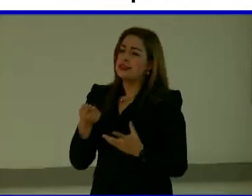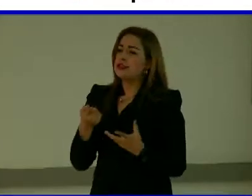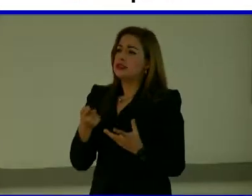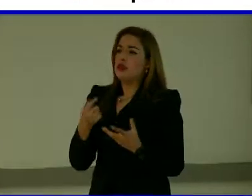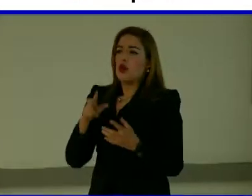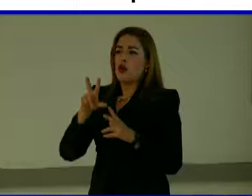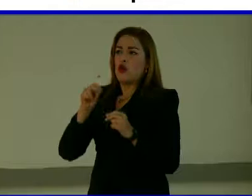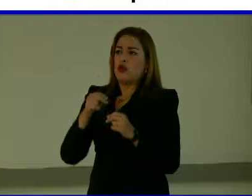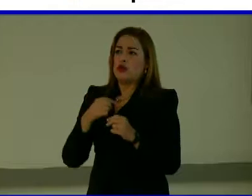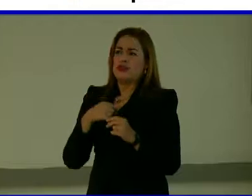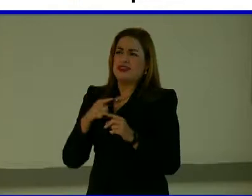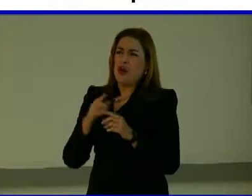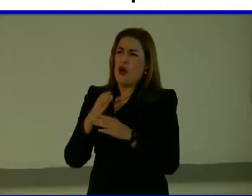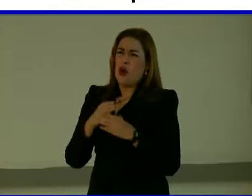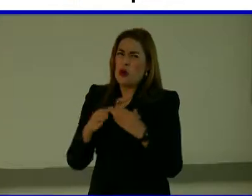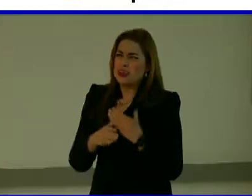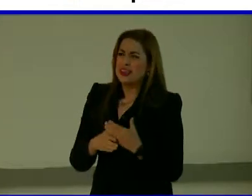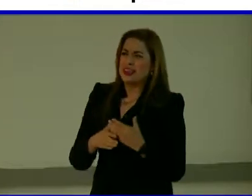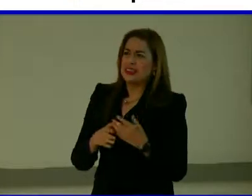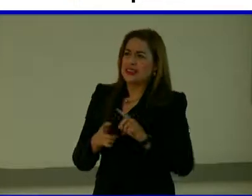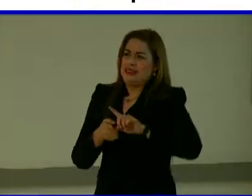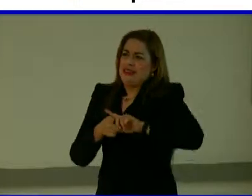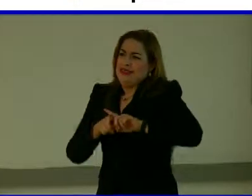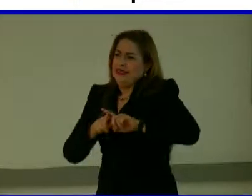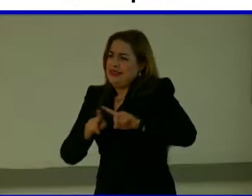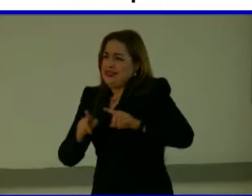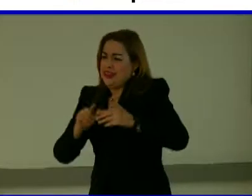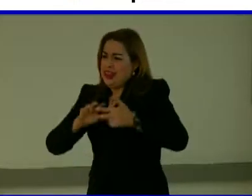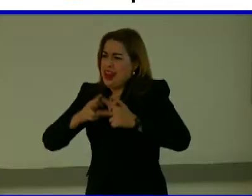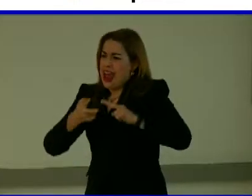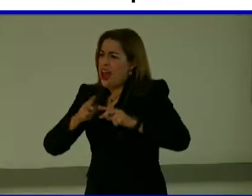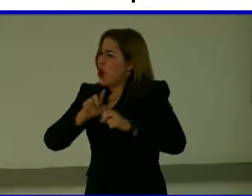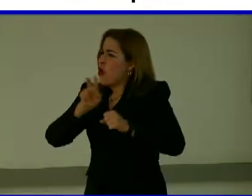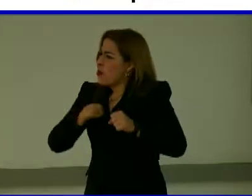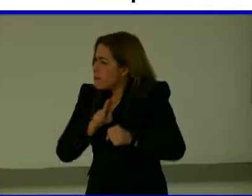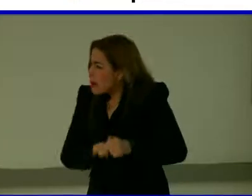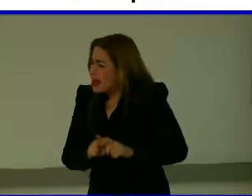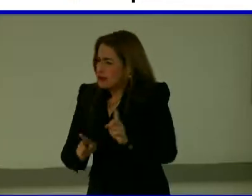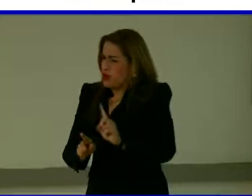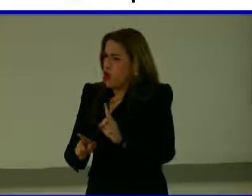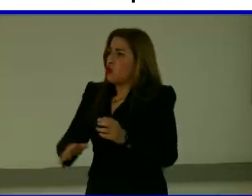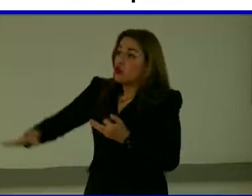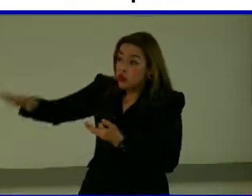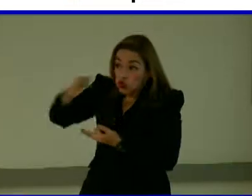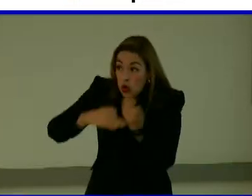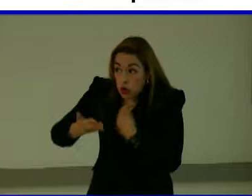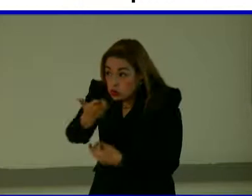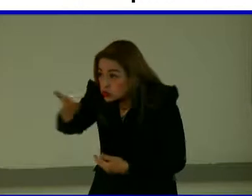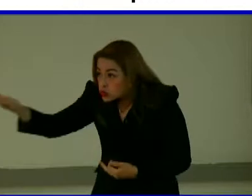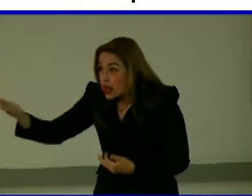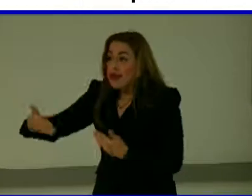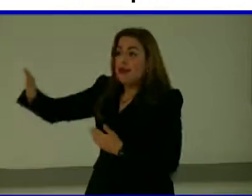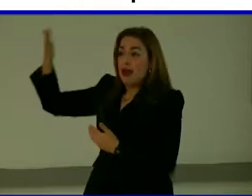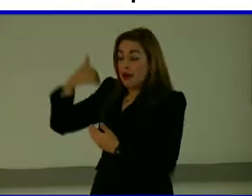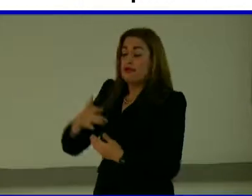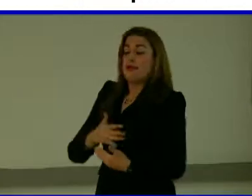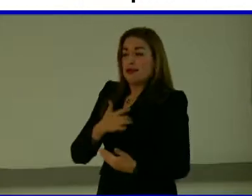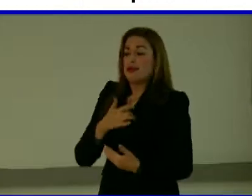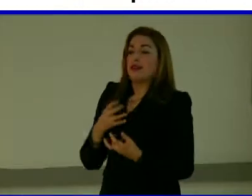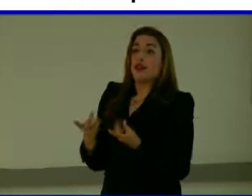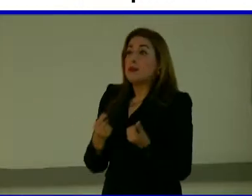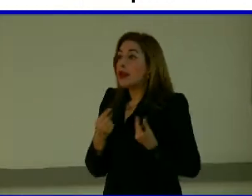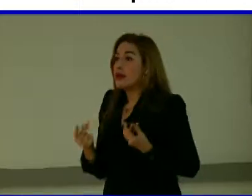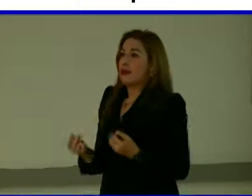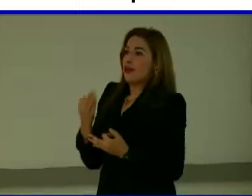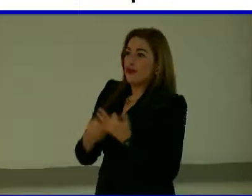anormales. Todos nosotros hemos sido hiperactivos, impulsivos e